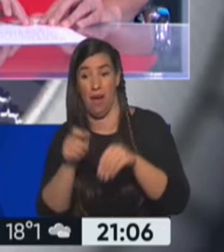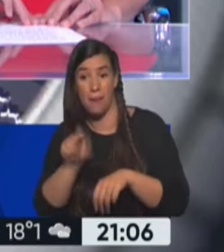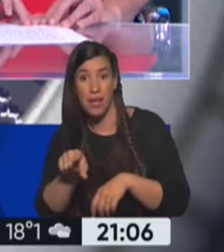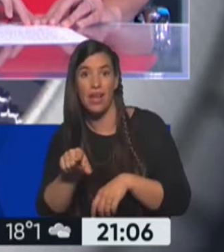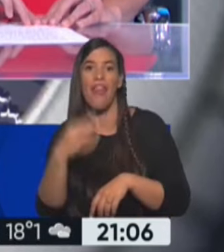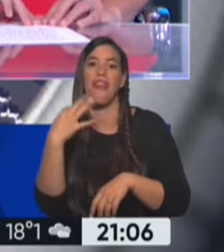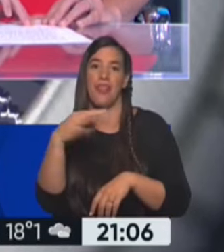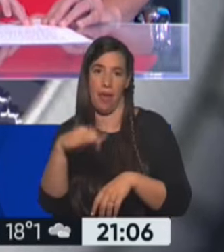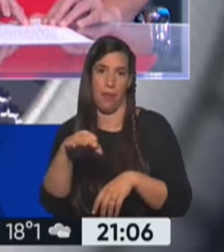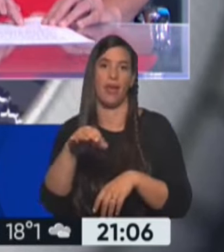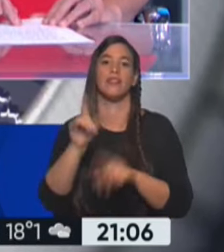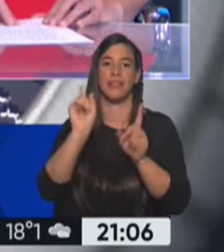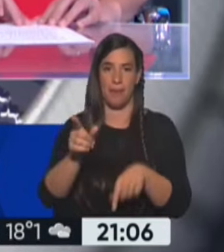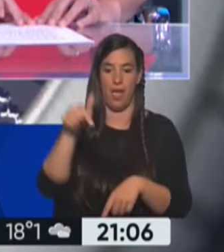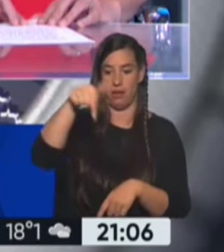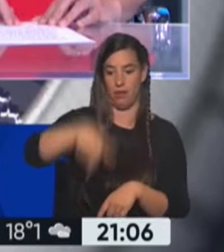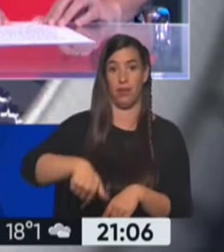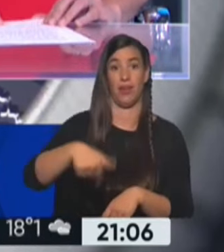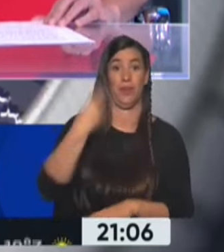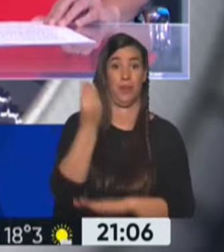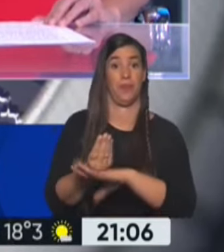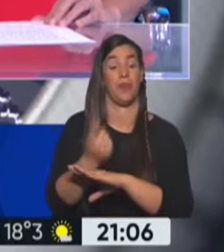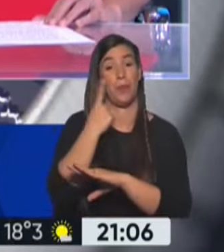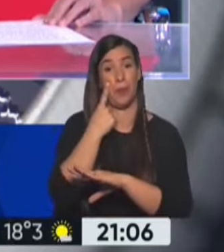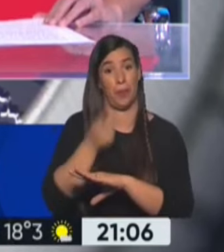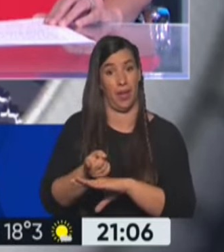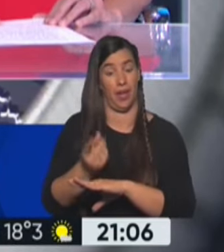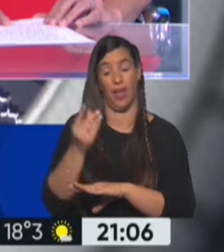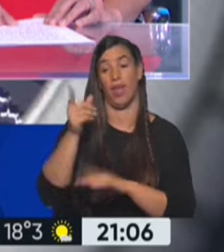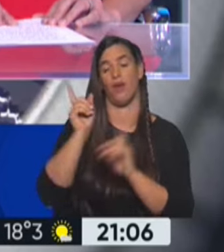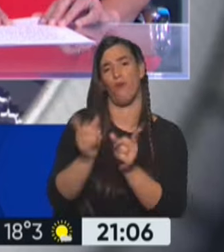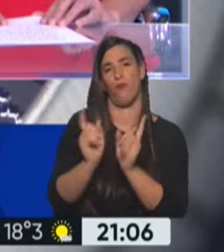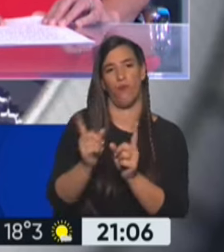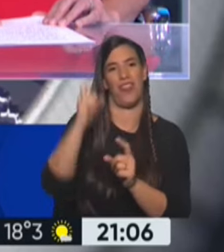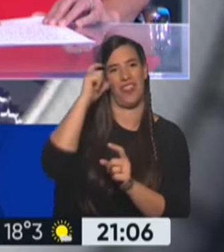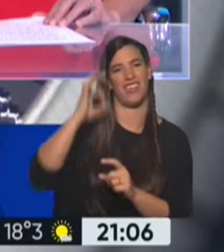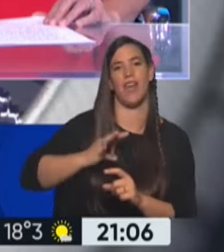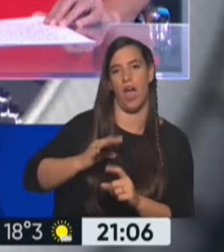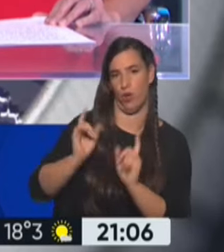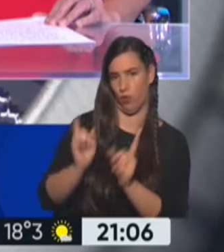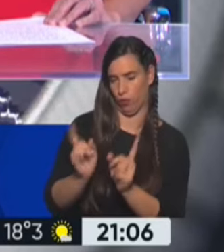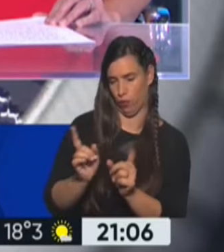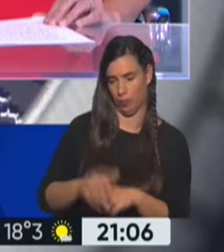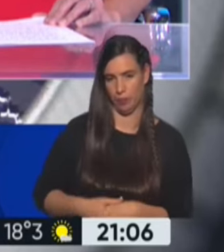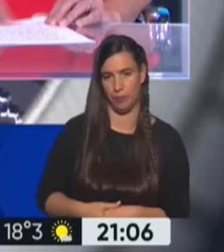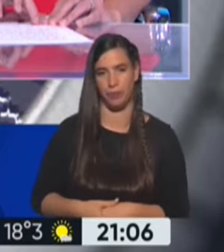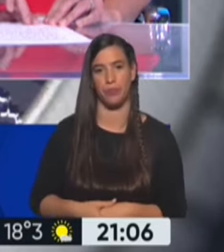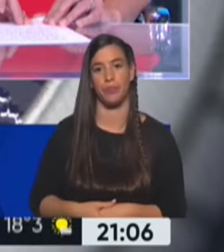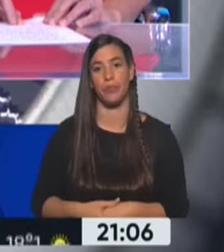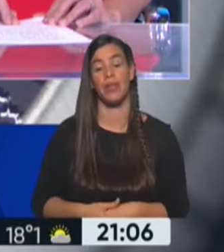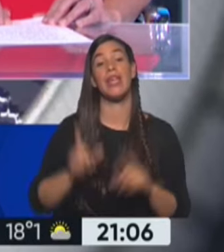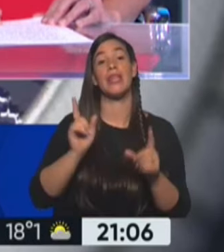una residencia mínima de 3 años continua. Sí. Otros requisitos, menos, sí, de